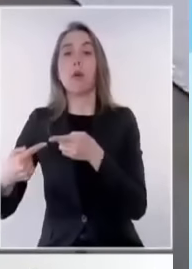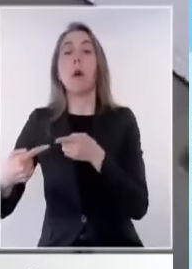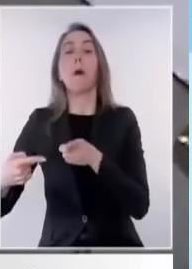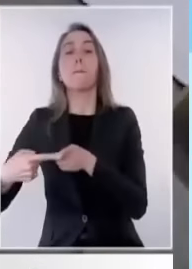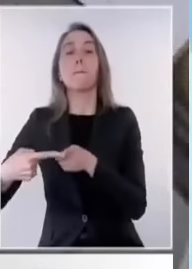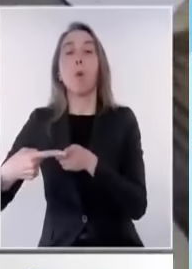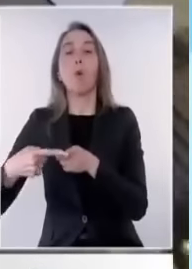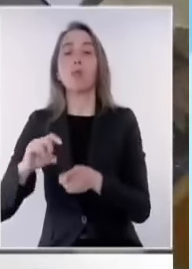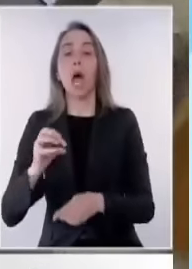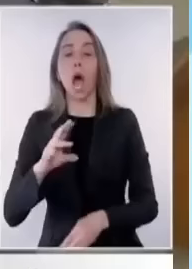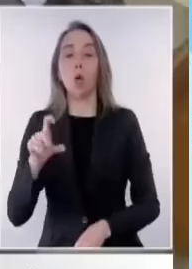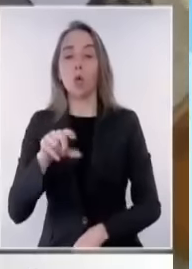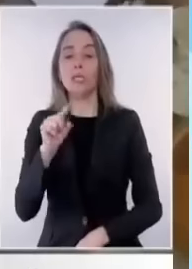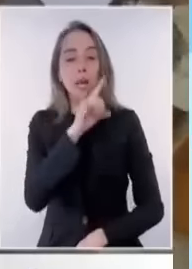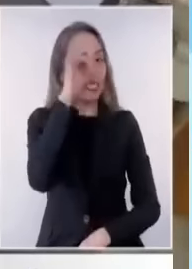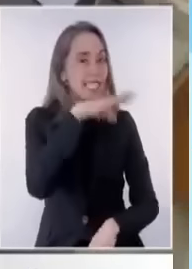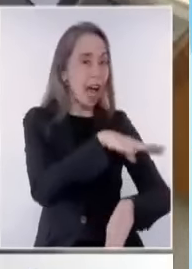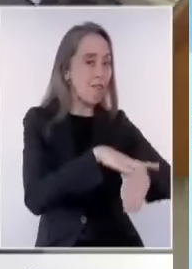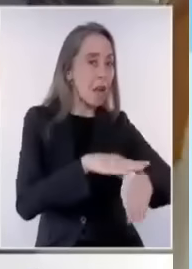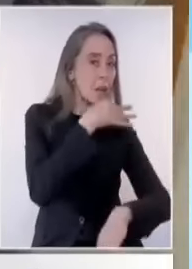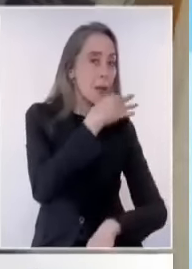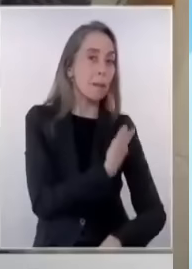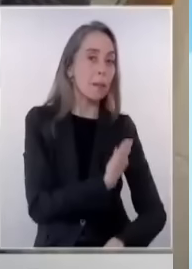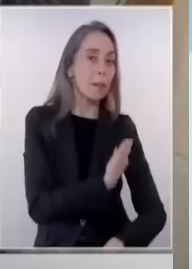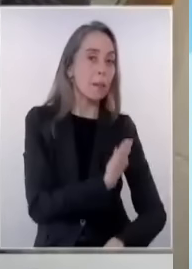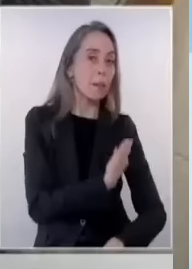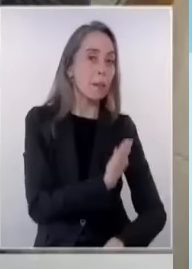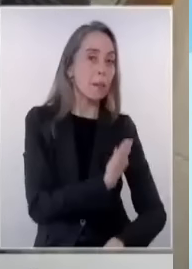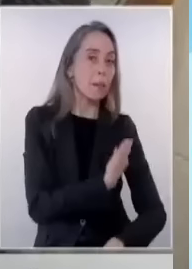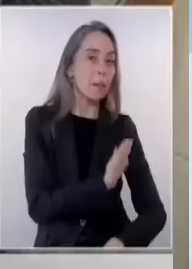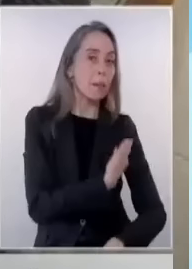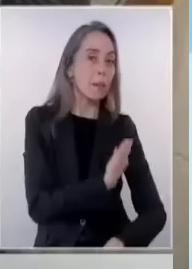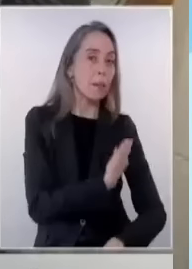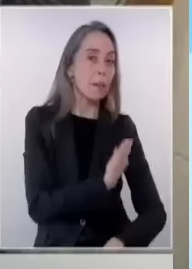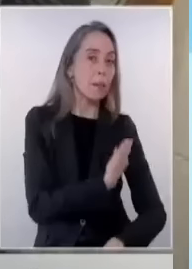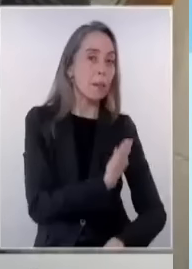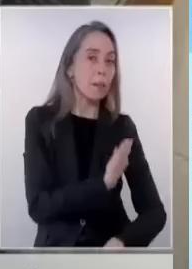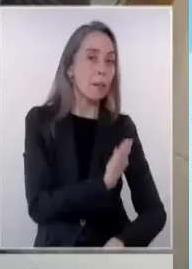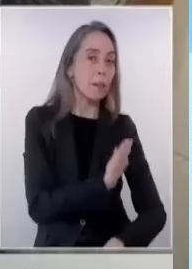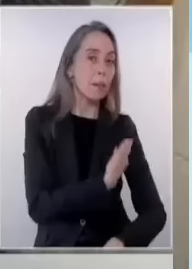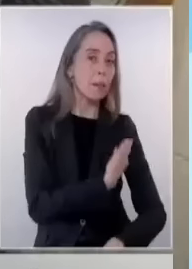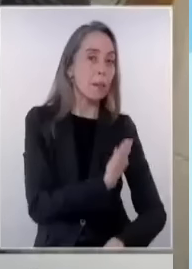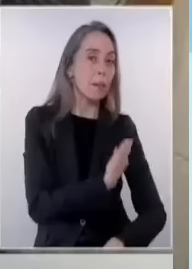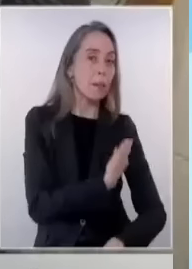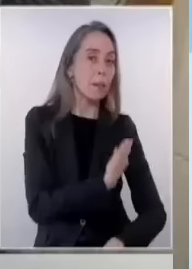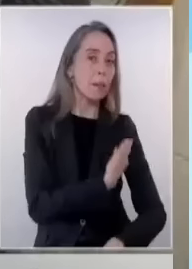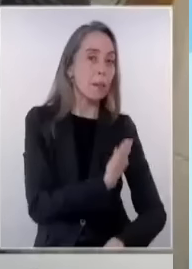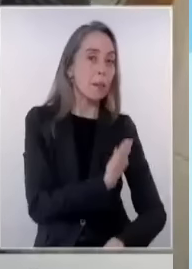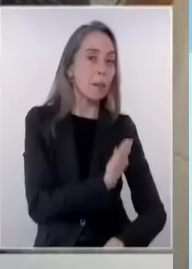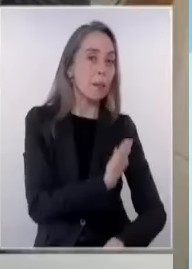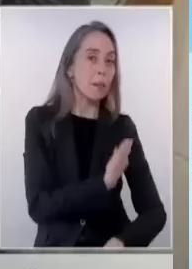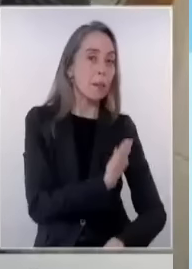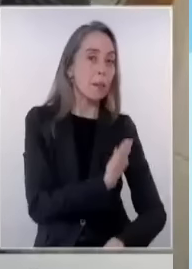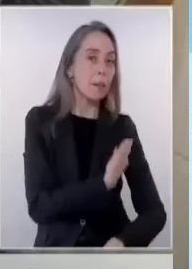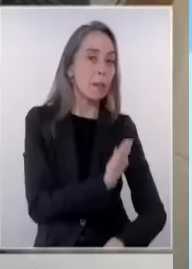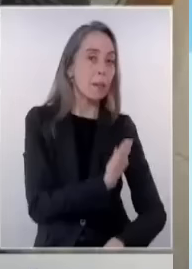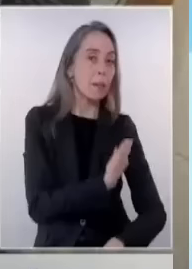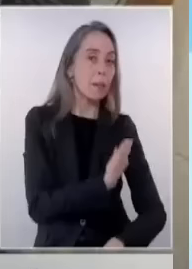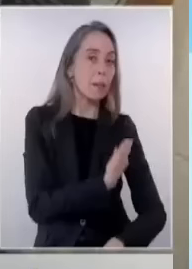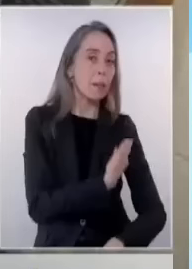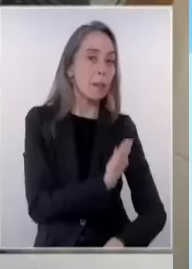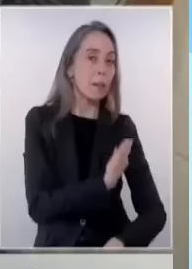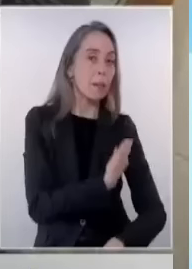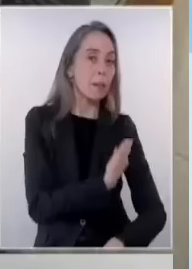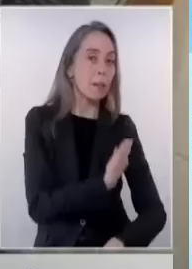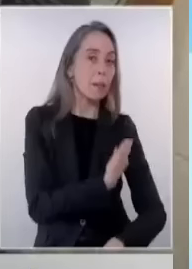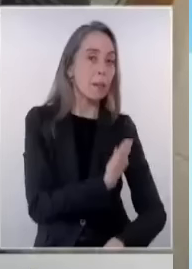avanzar. Usted sabe, almirante, que esto... Les juro que como que me está poniendo la piel de gallina. Es que una sensación de